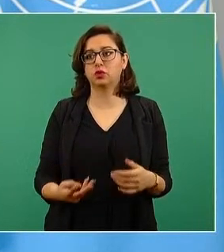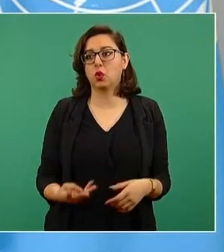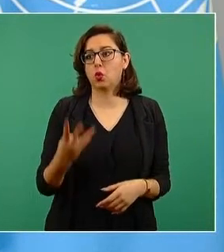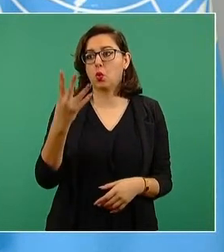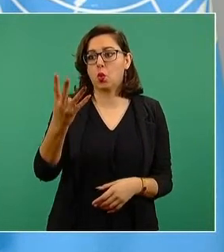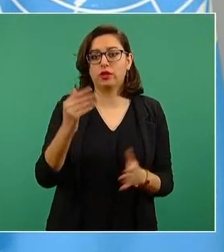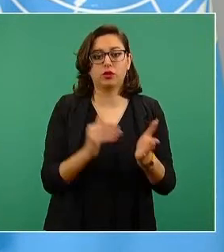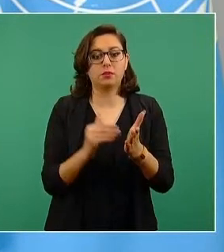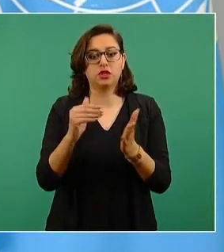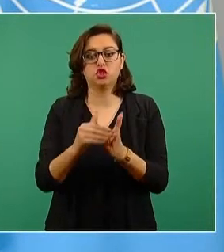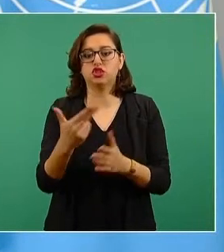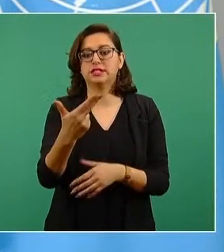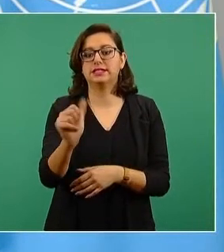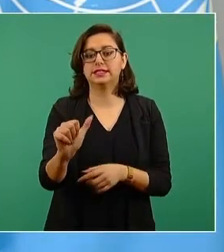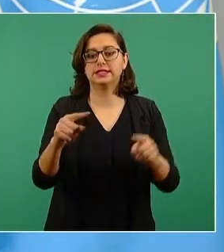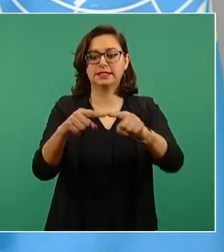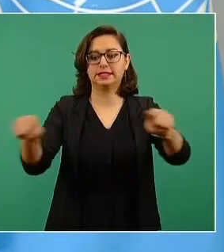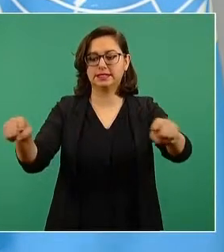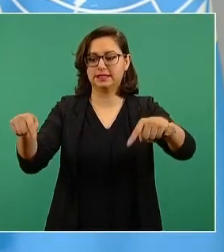4,000,000 de hectáreas,